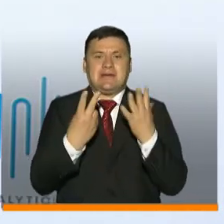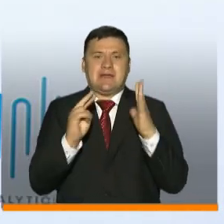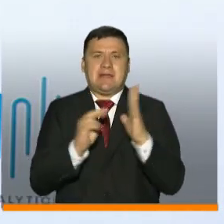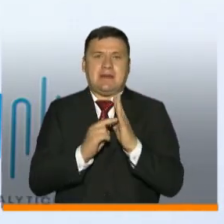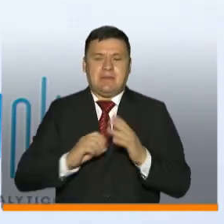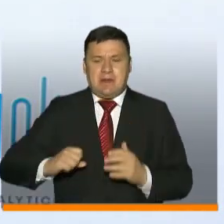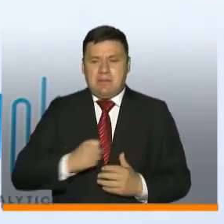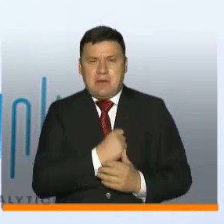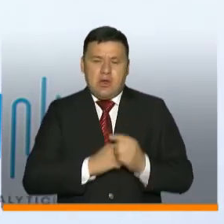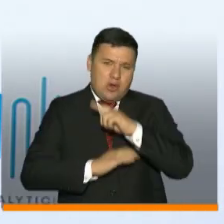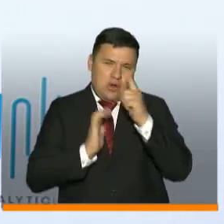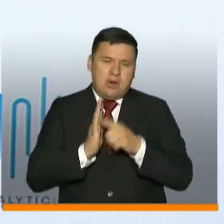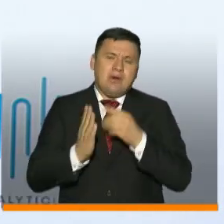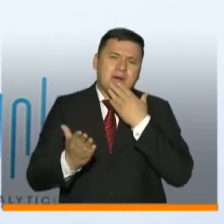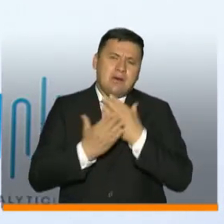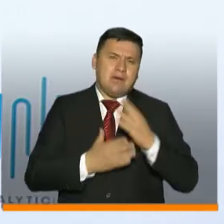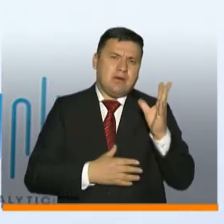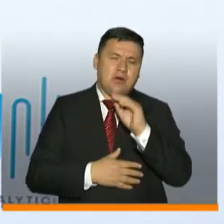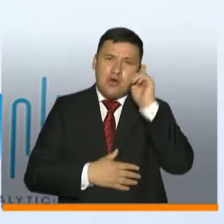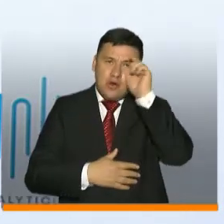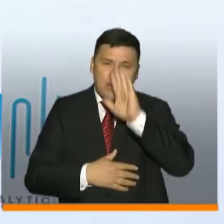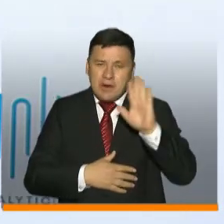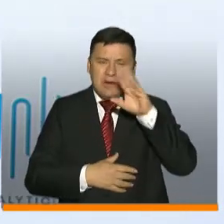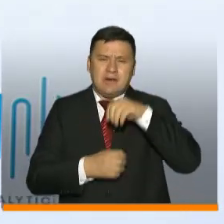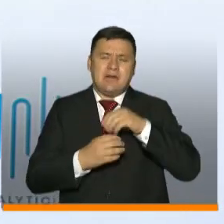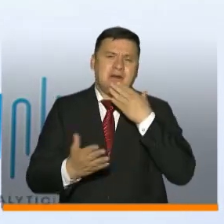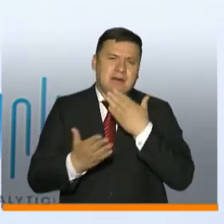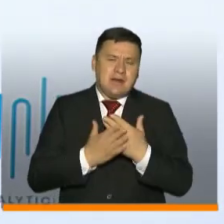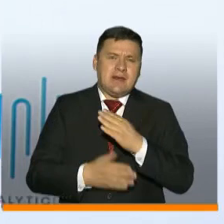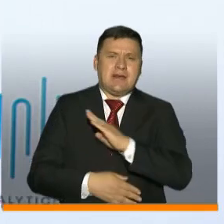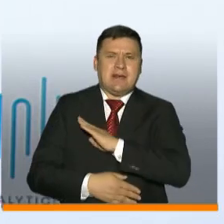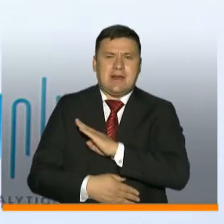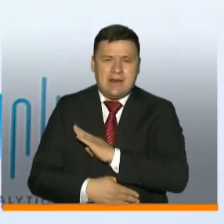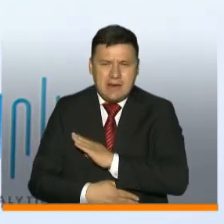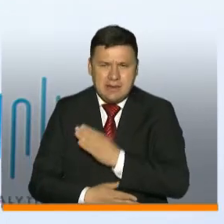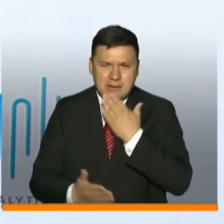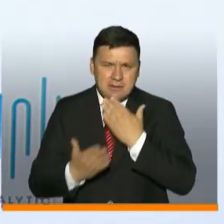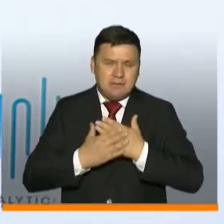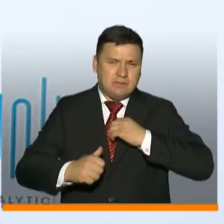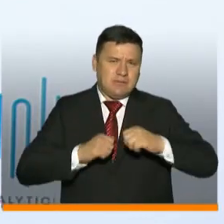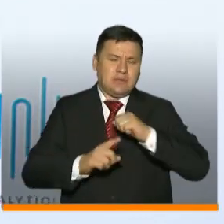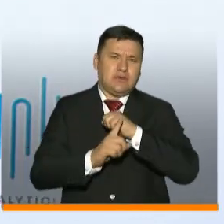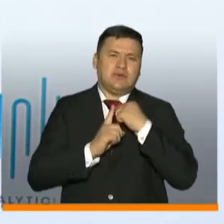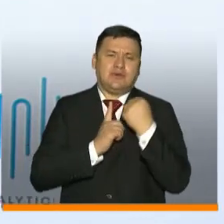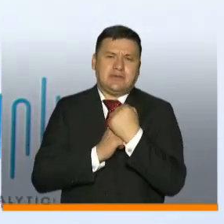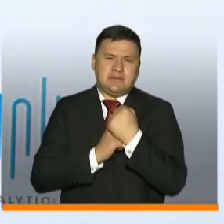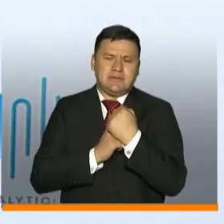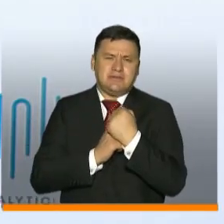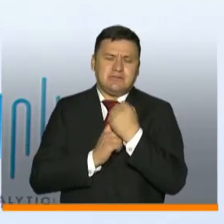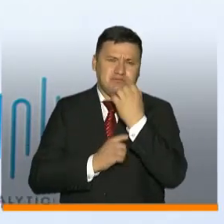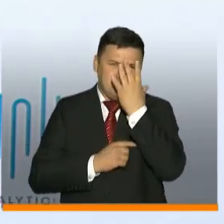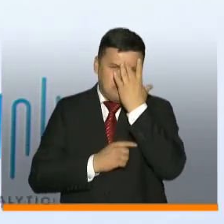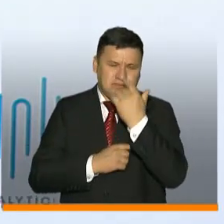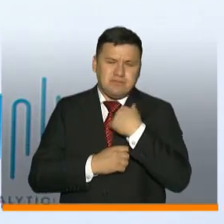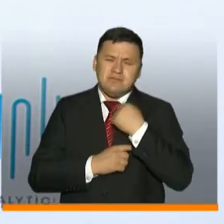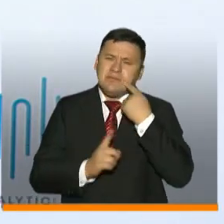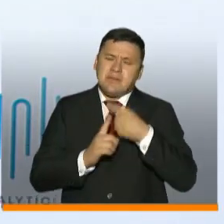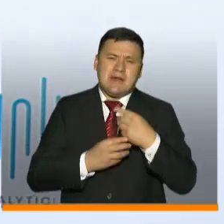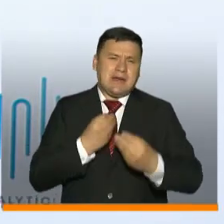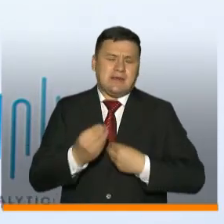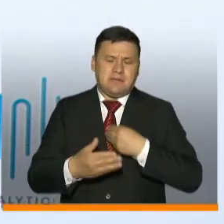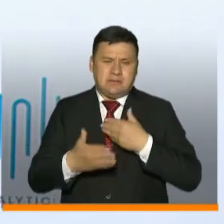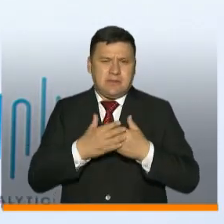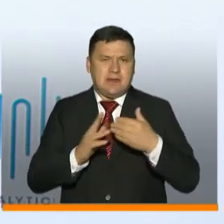mercados entregados. Gracias también a las gobernaciones, a los alcaldes, a las gestoras sociales, porque de alguna manera lo que hemos hecho